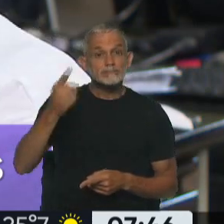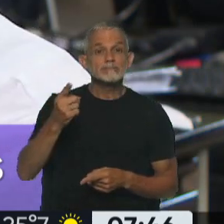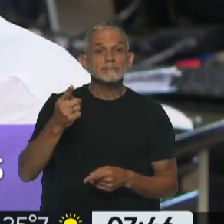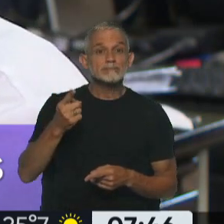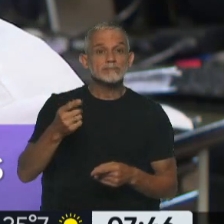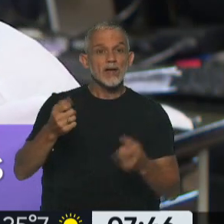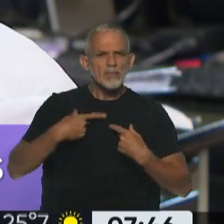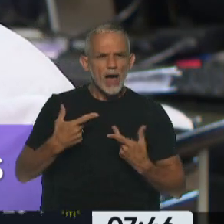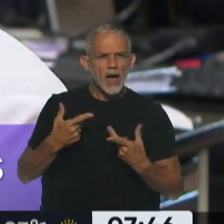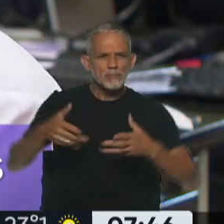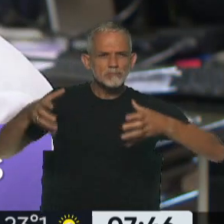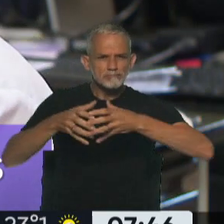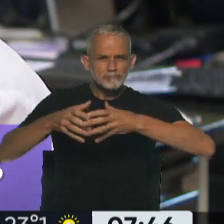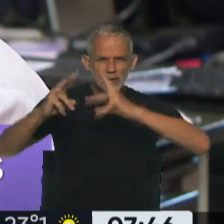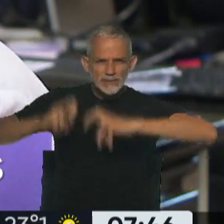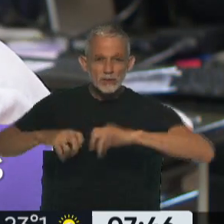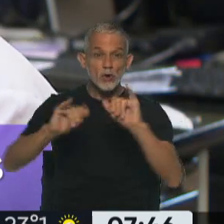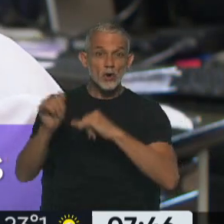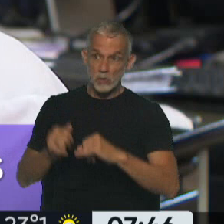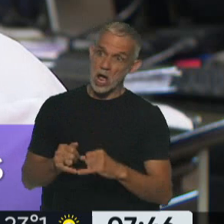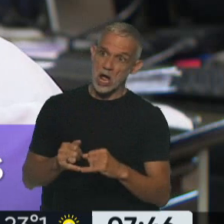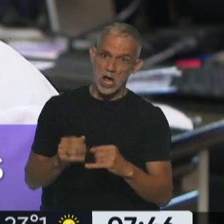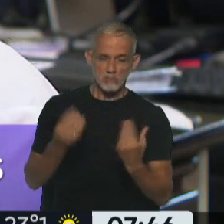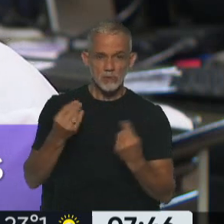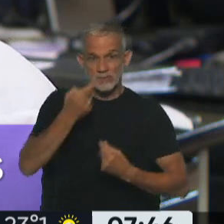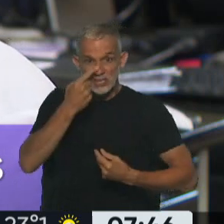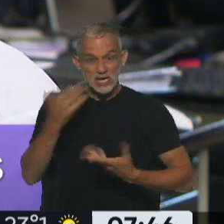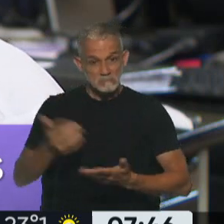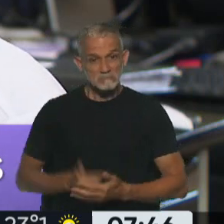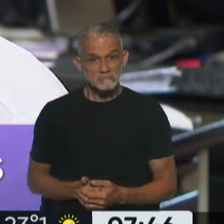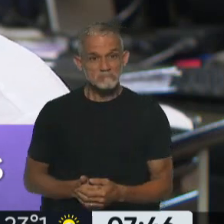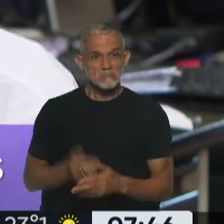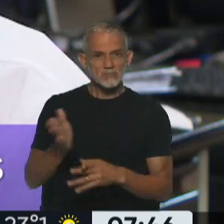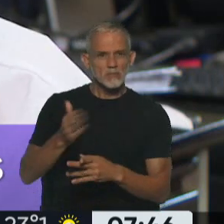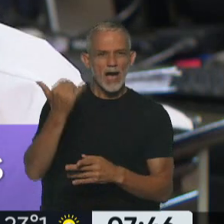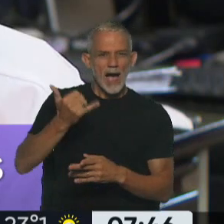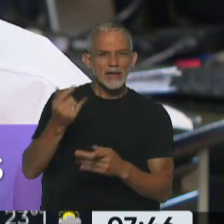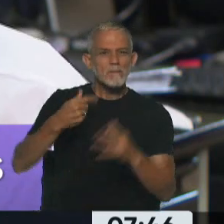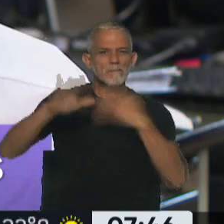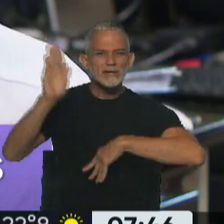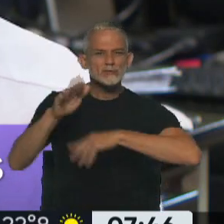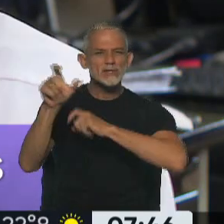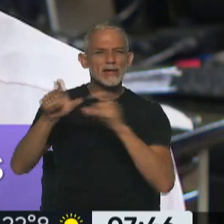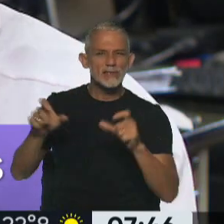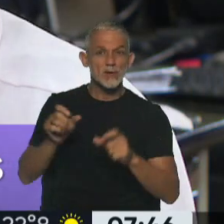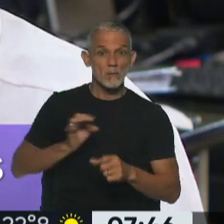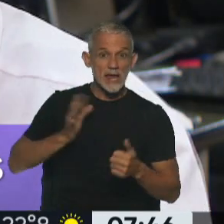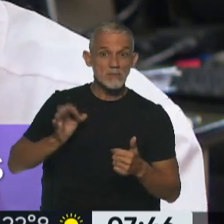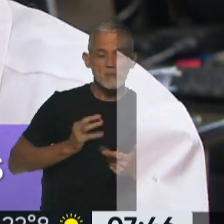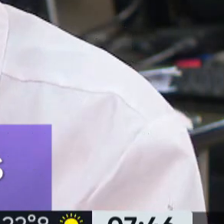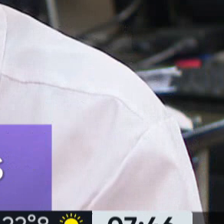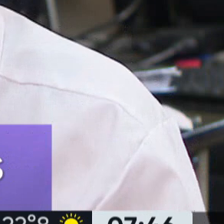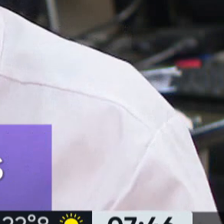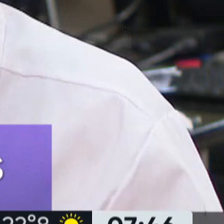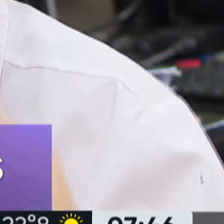incentivar particularmente a los investigadores jóvenes que es algo que la mayoría de las iones no hacen o